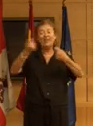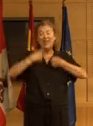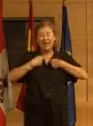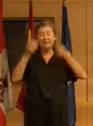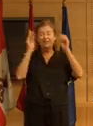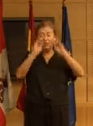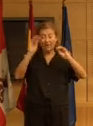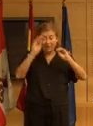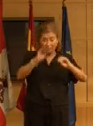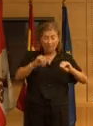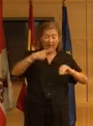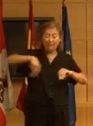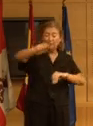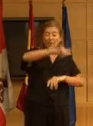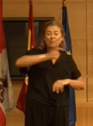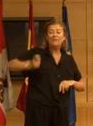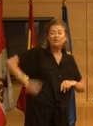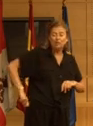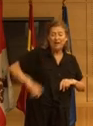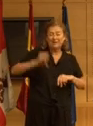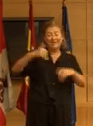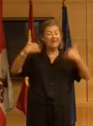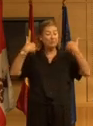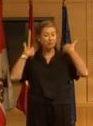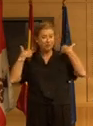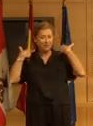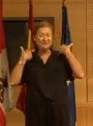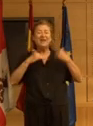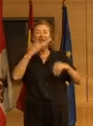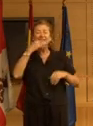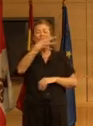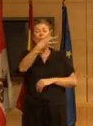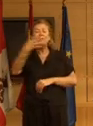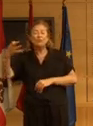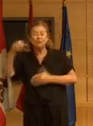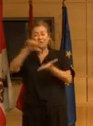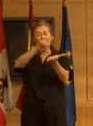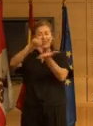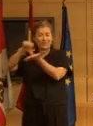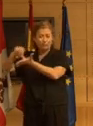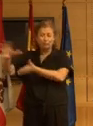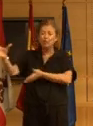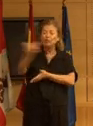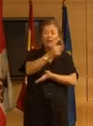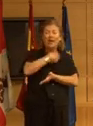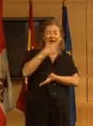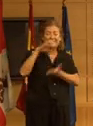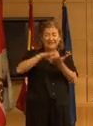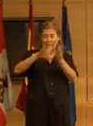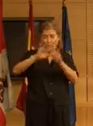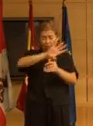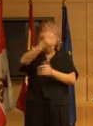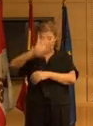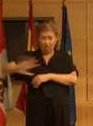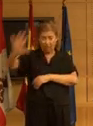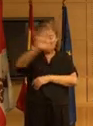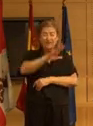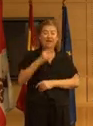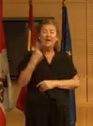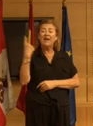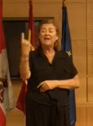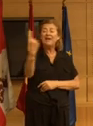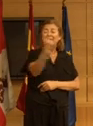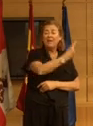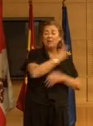formación a profesionales y responsables de más de 400 centros en toda nuestra comunidad, por tanto en cada una de